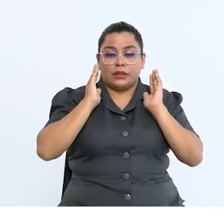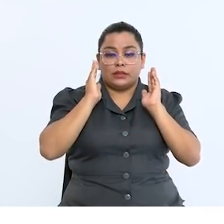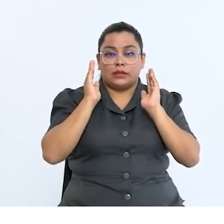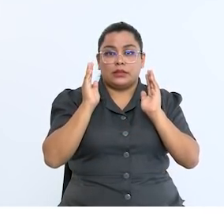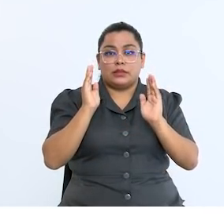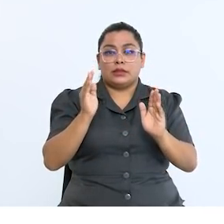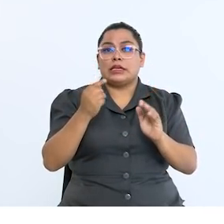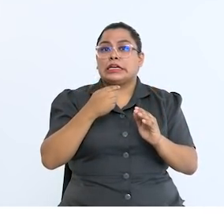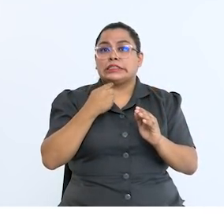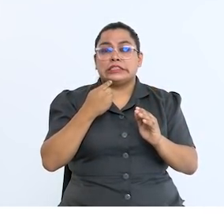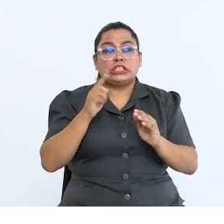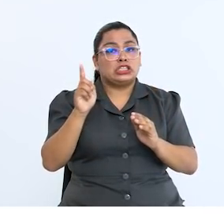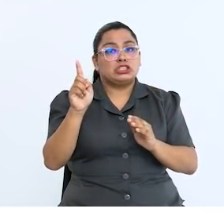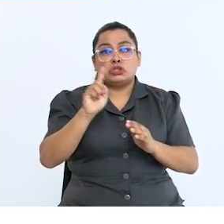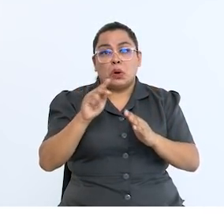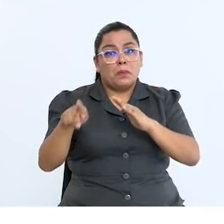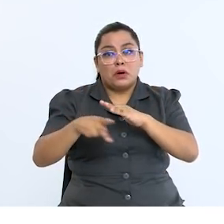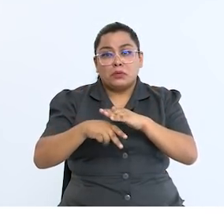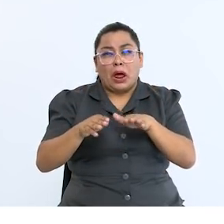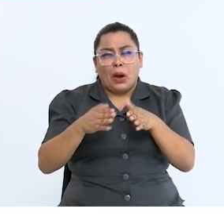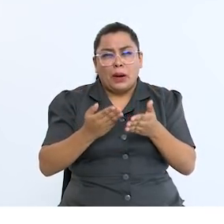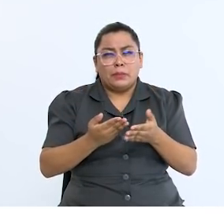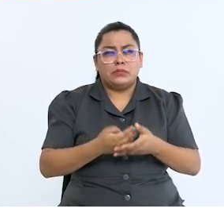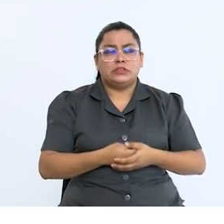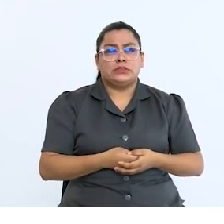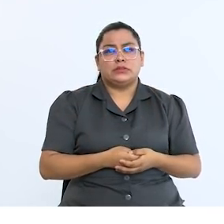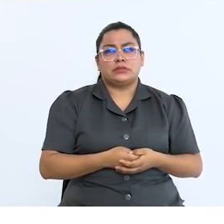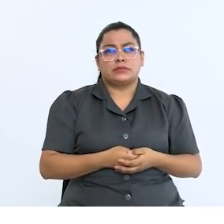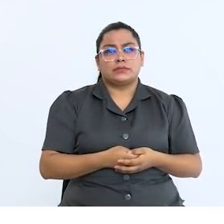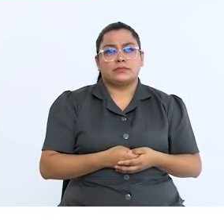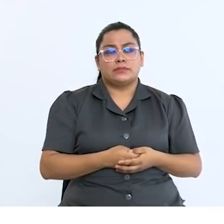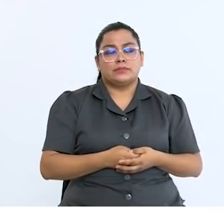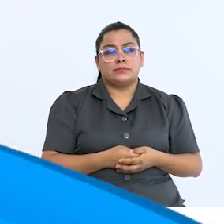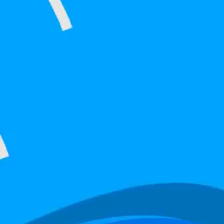¿Cómo atender a quienes no fueron a la parvularia?